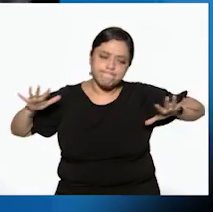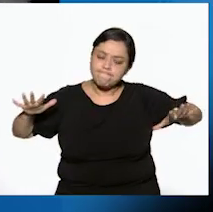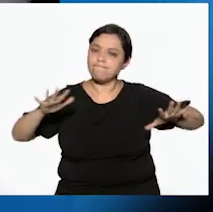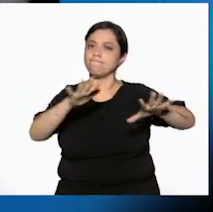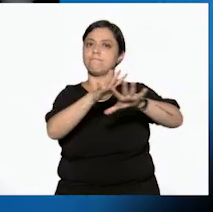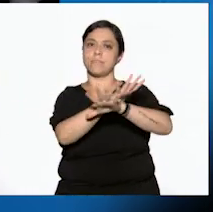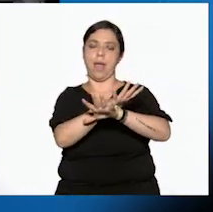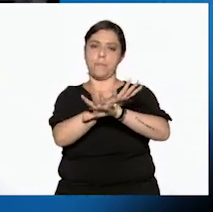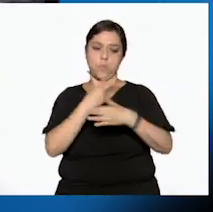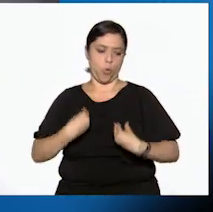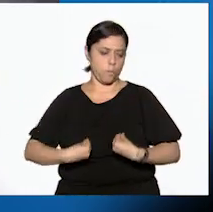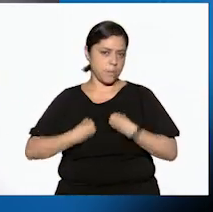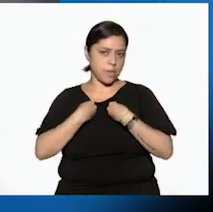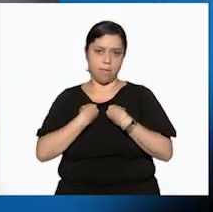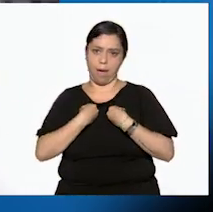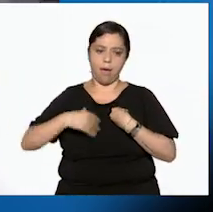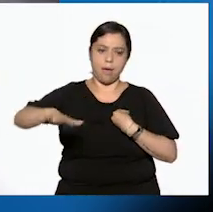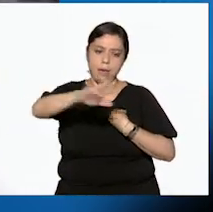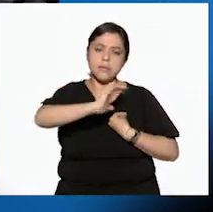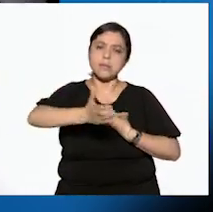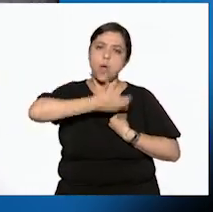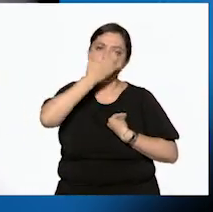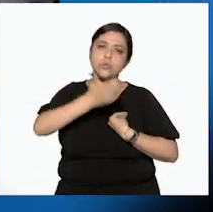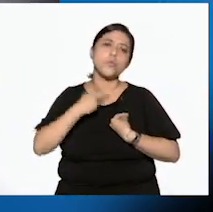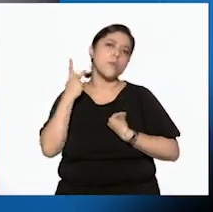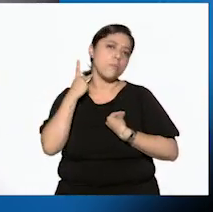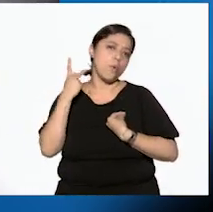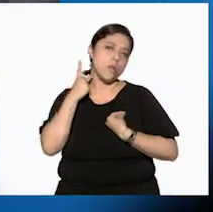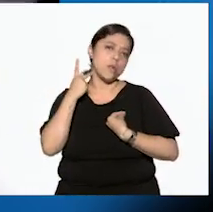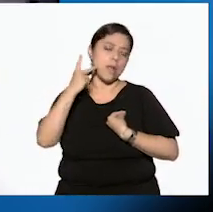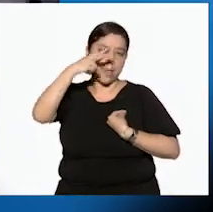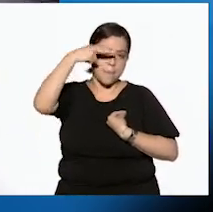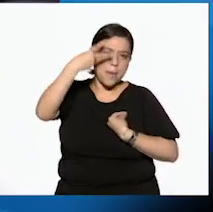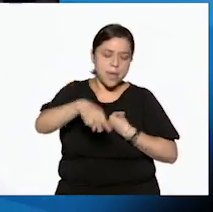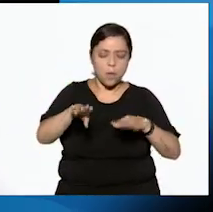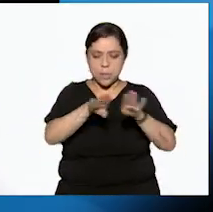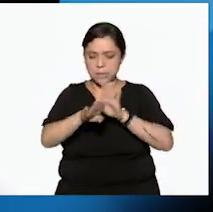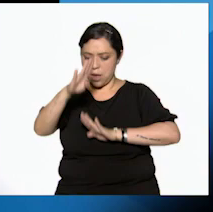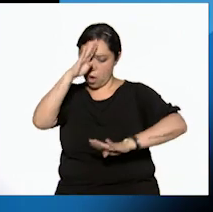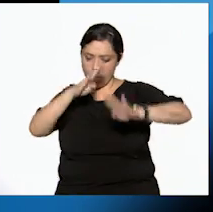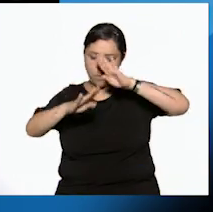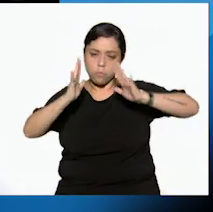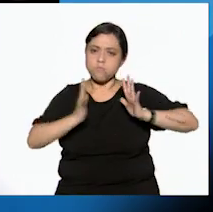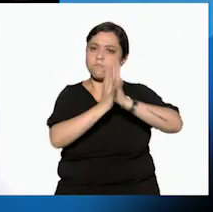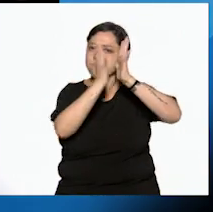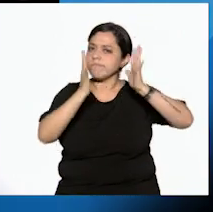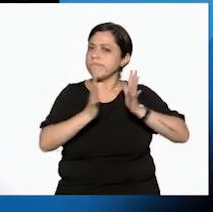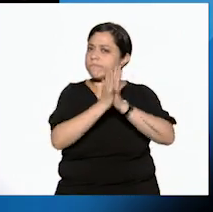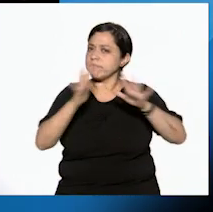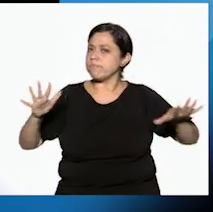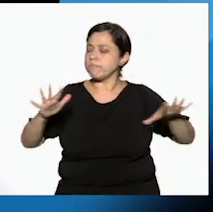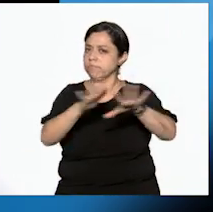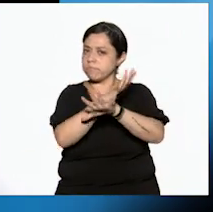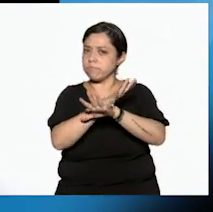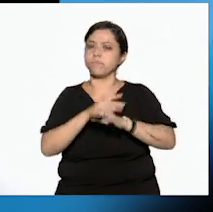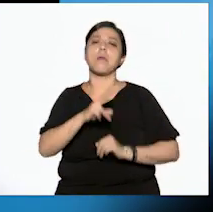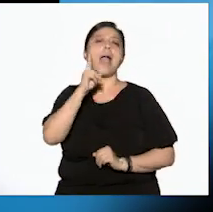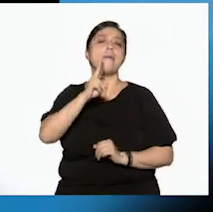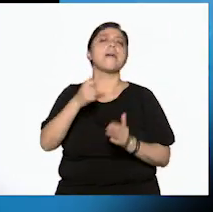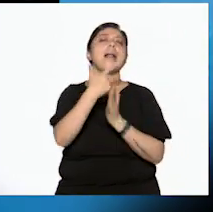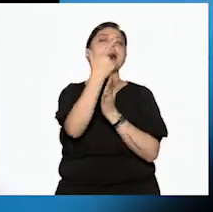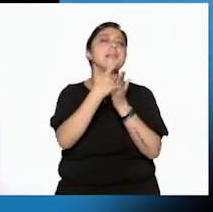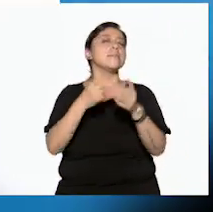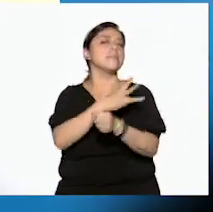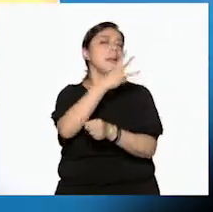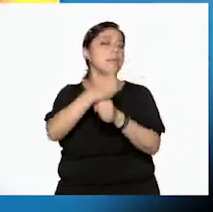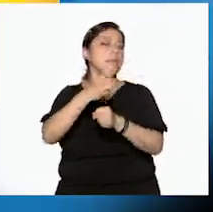vida política del país y buscar cómo diera lugar la democracia. Vamos ahora con el hecho que ocupa la posición número 3 de